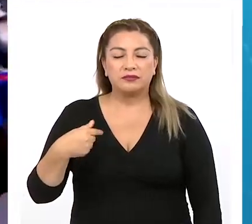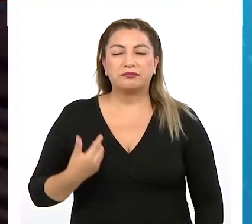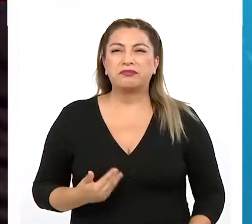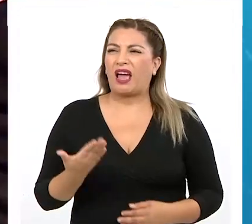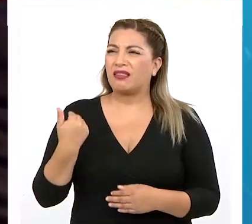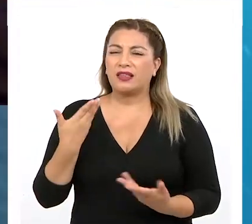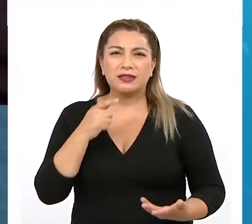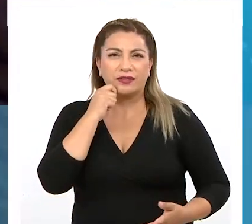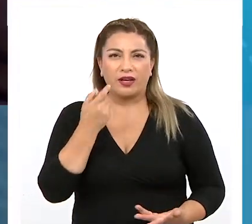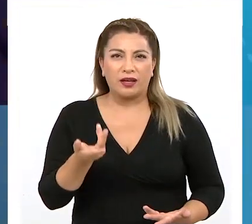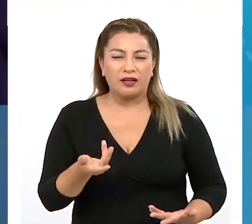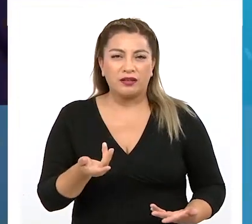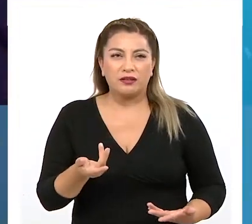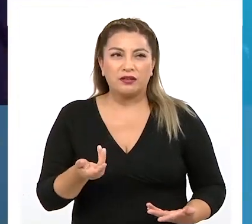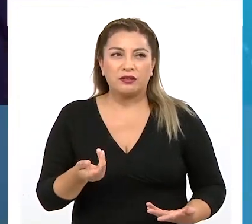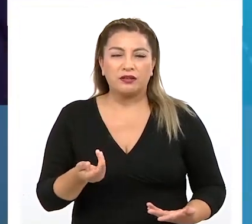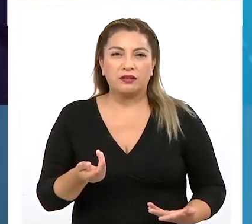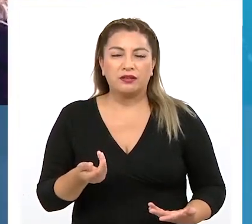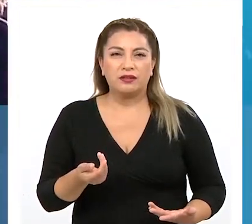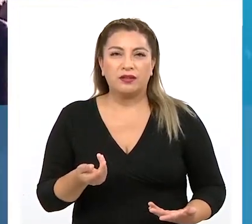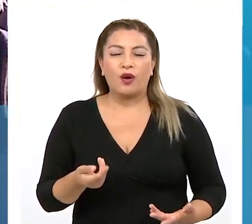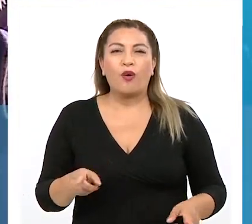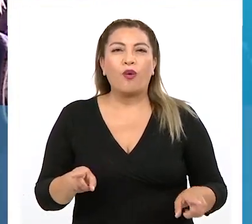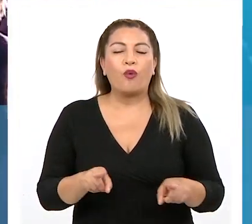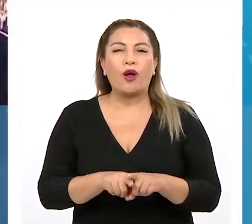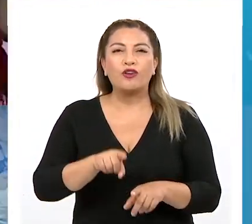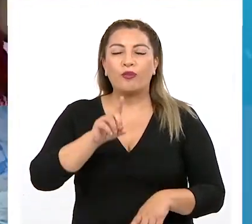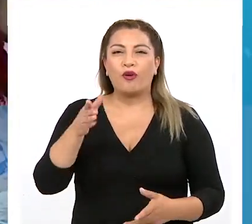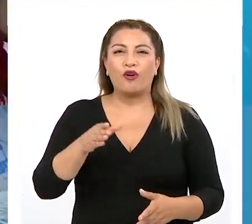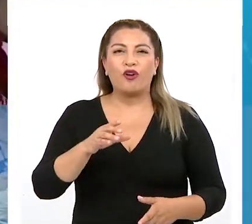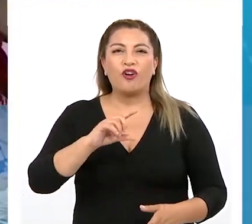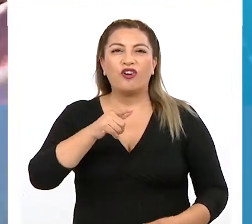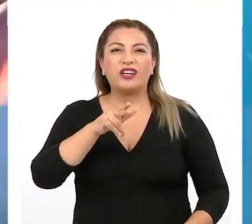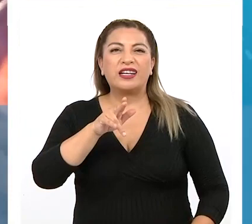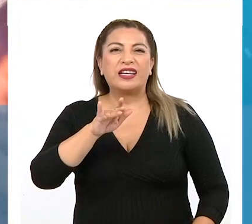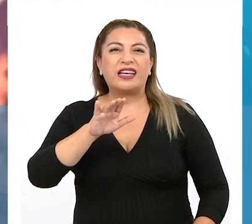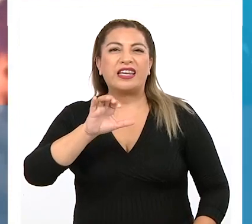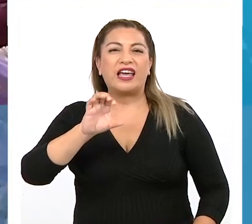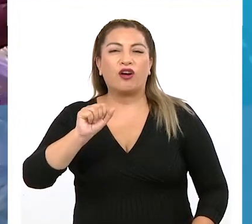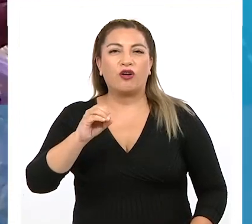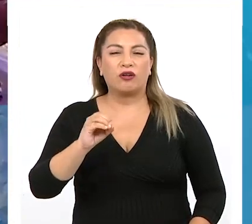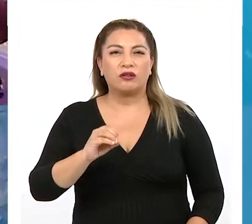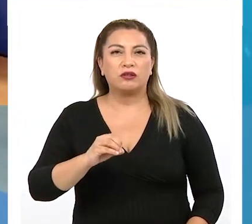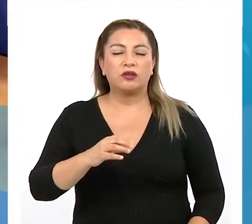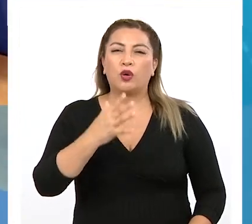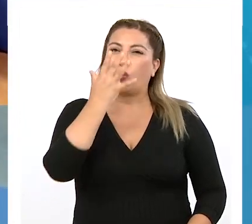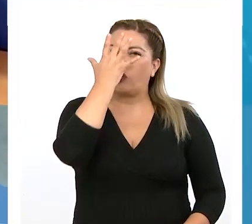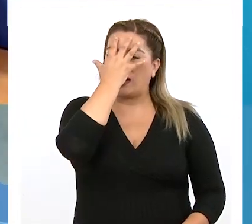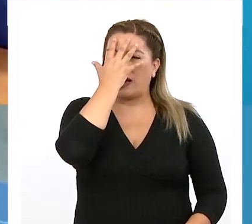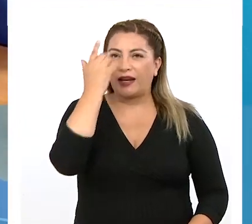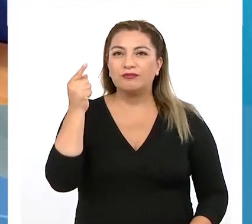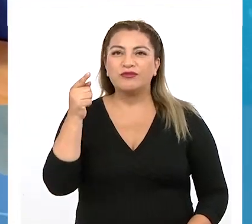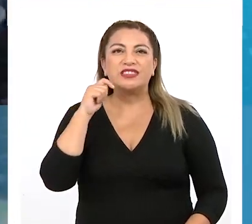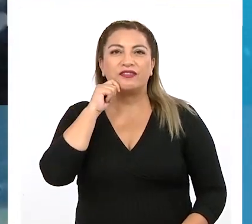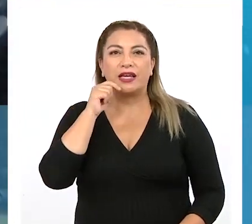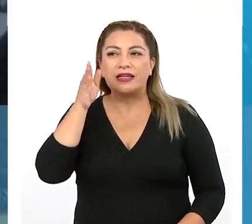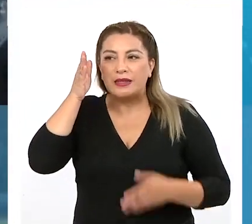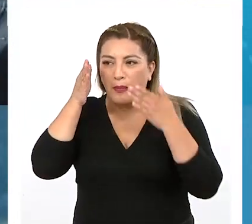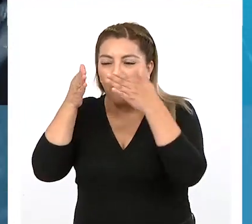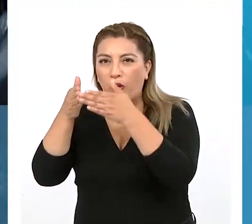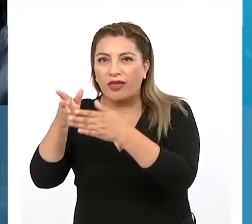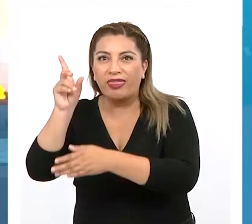como en la mitología griega, el personaje Janus tenía dos caras, una cara más a la derecha y una cara más a la izquierda, siempre la tuvo, de